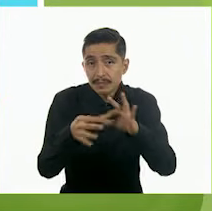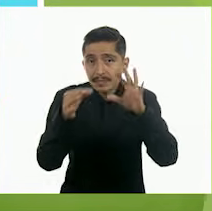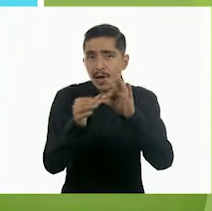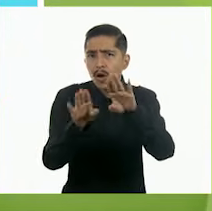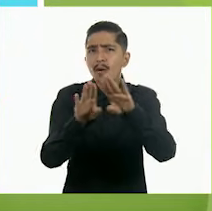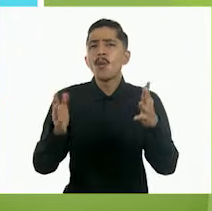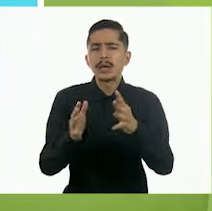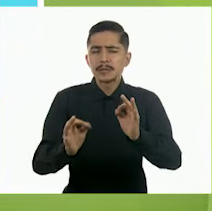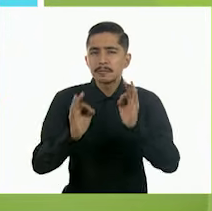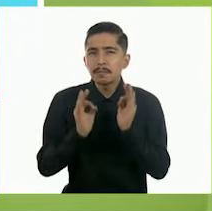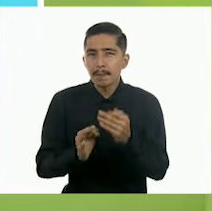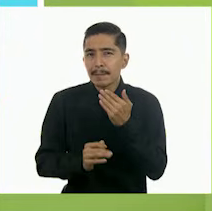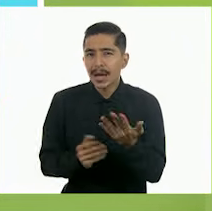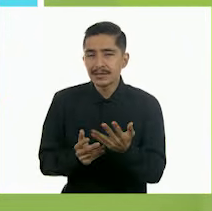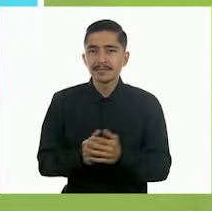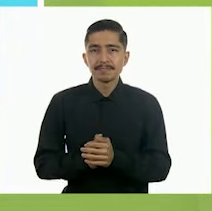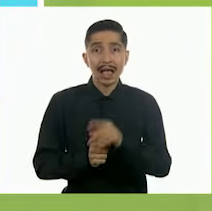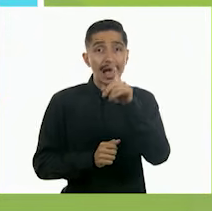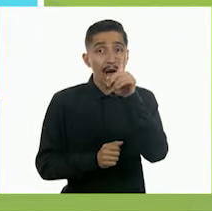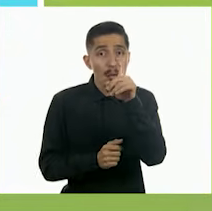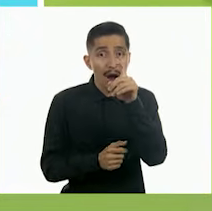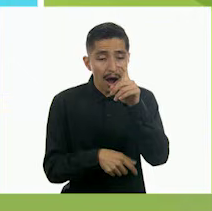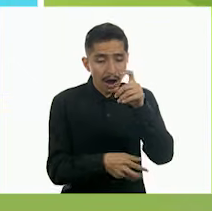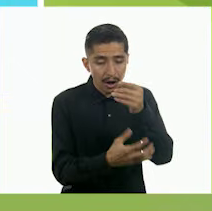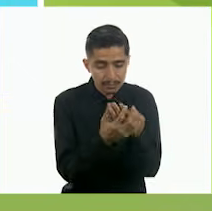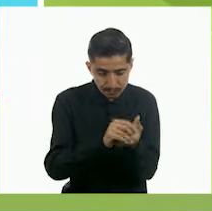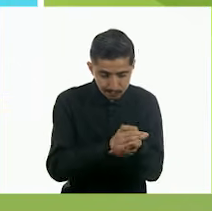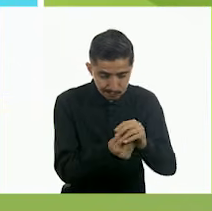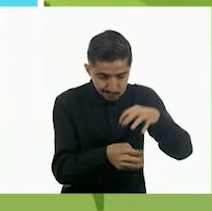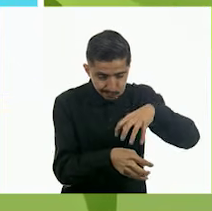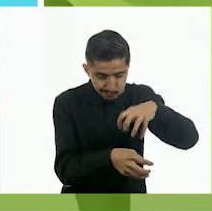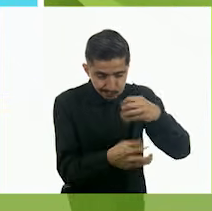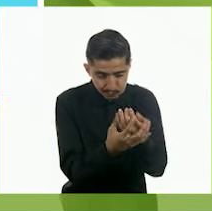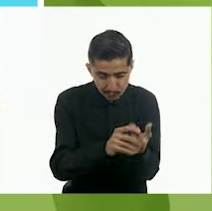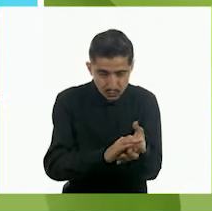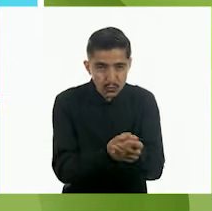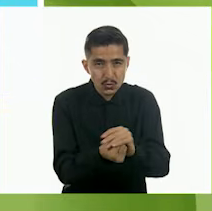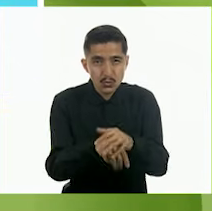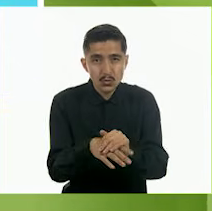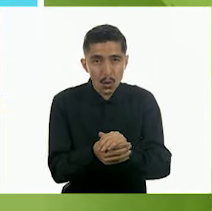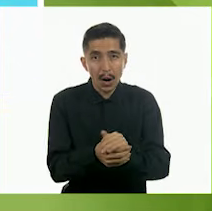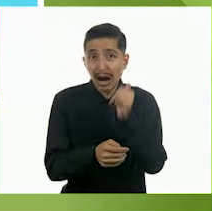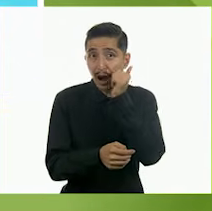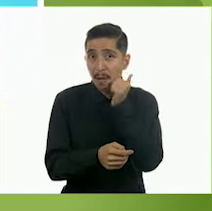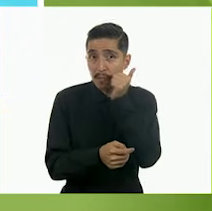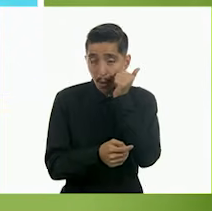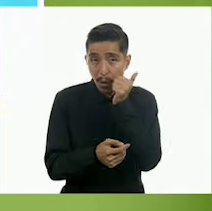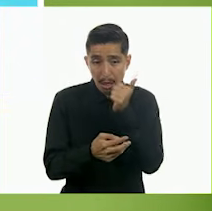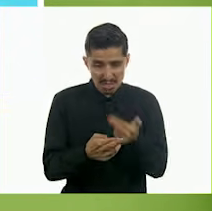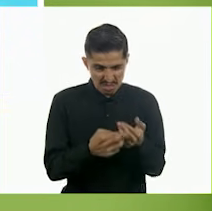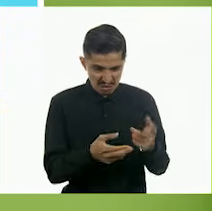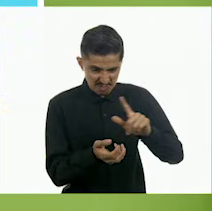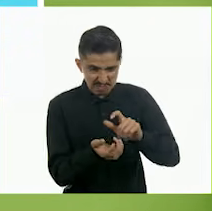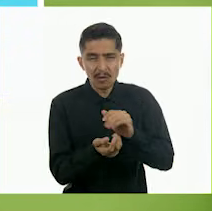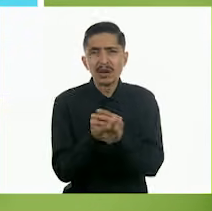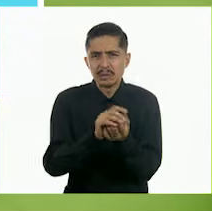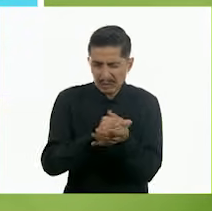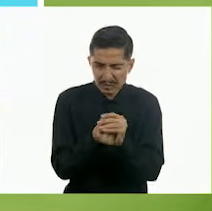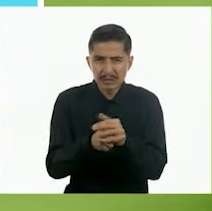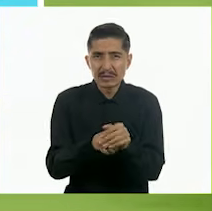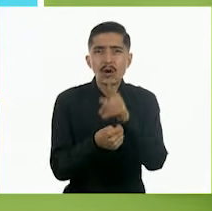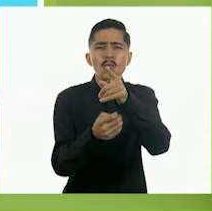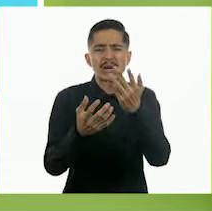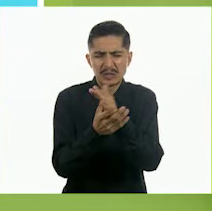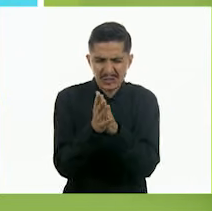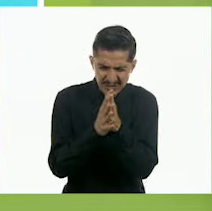hacerlo correctamente. Moja tus manos. Usa suficiente jabón. Frota tus palmas